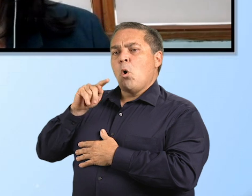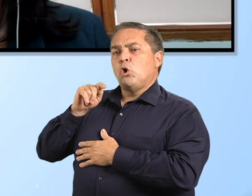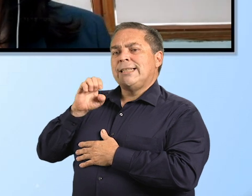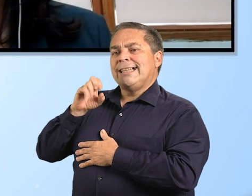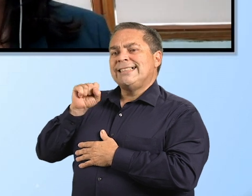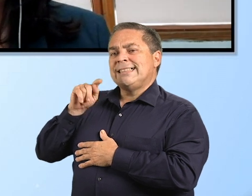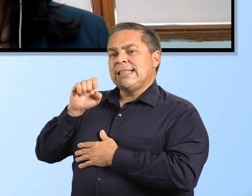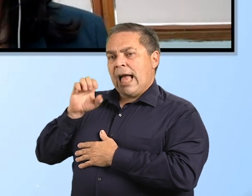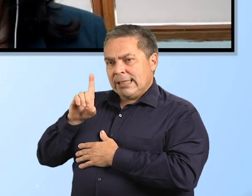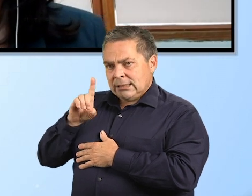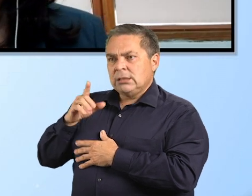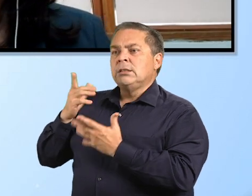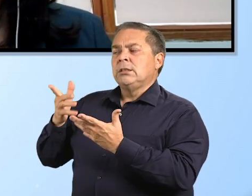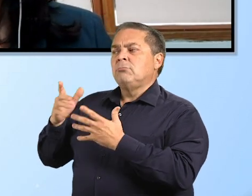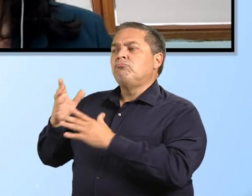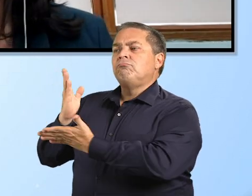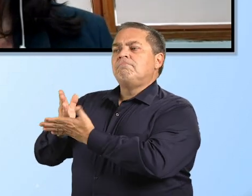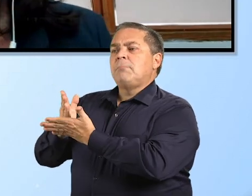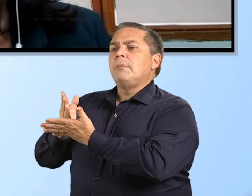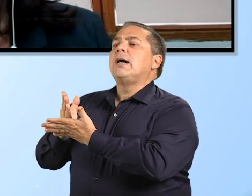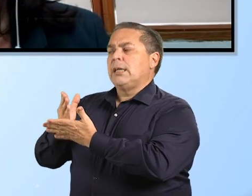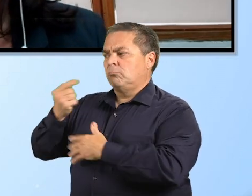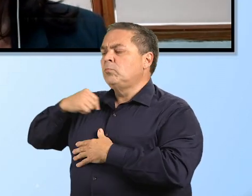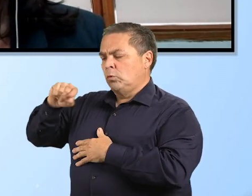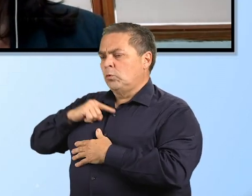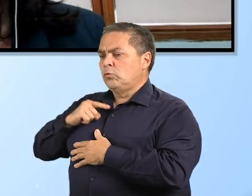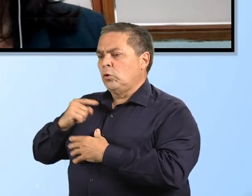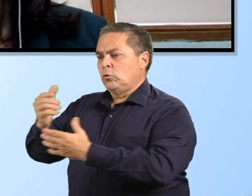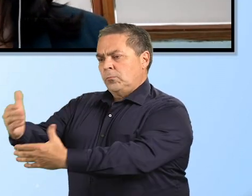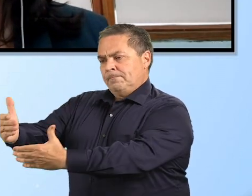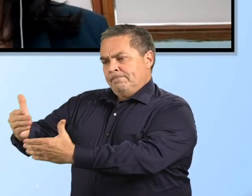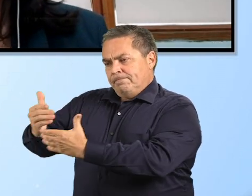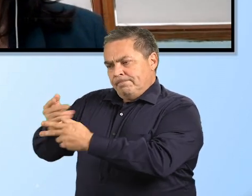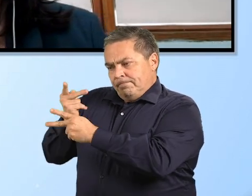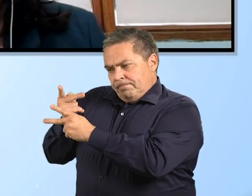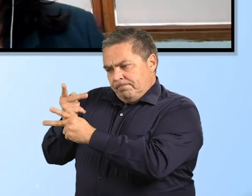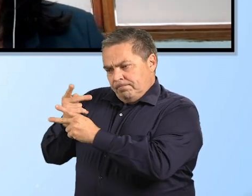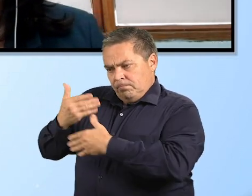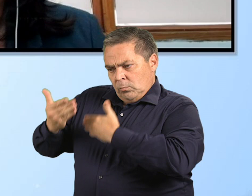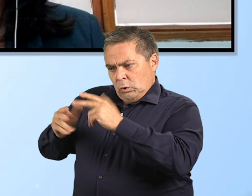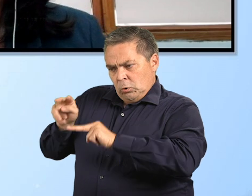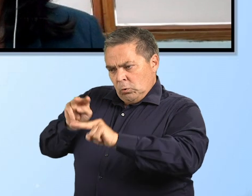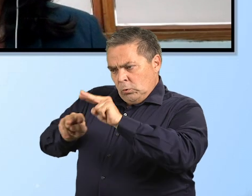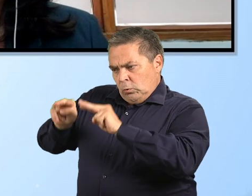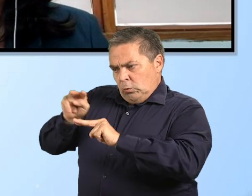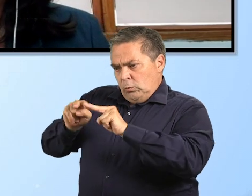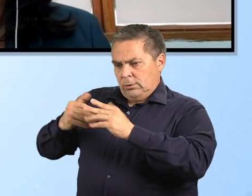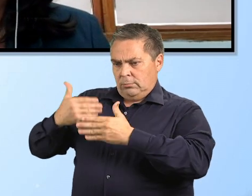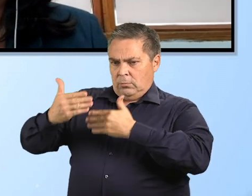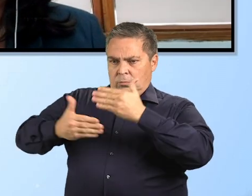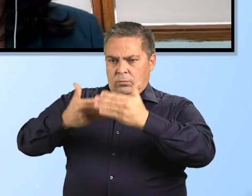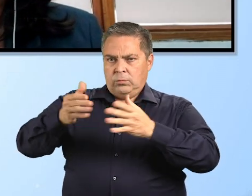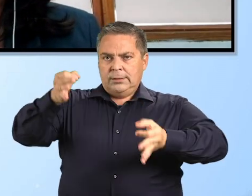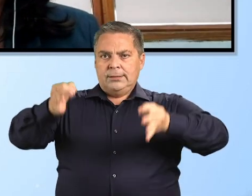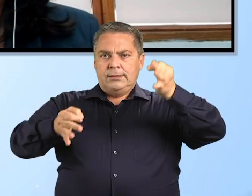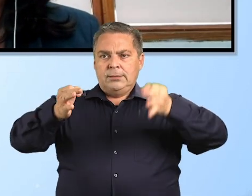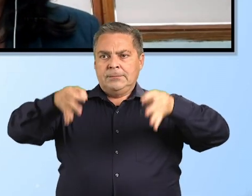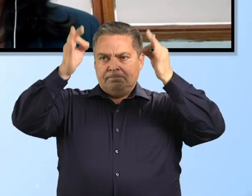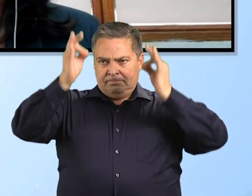para ese proceso, esa llegada de ese menor, y trabajamos todo el proceso de supervisión hasta que se concluya la adopción en el